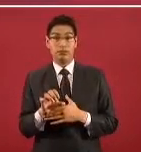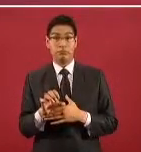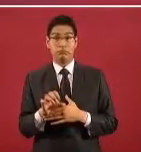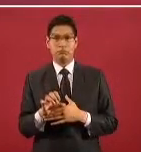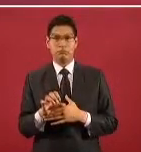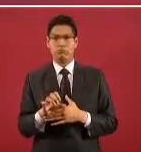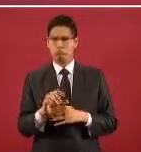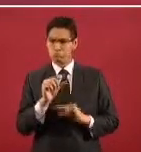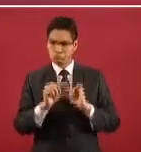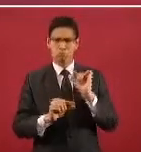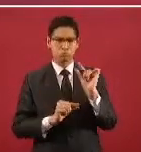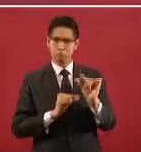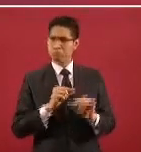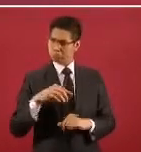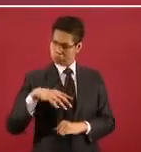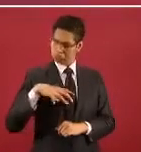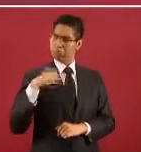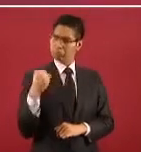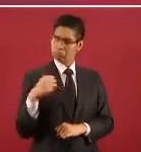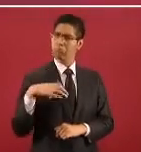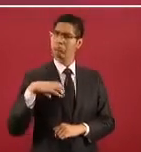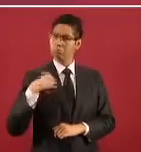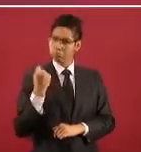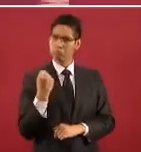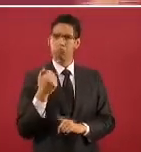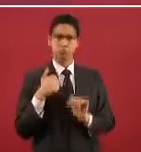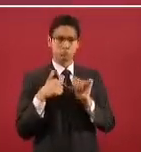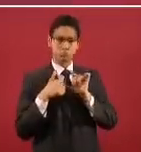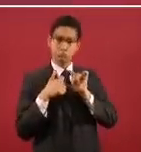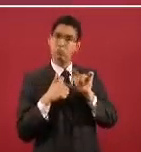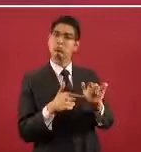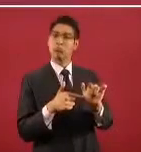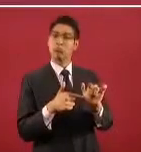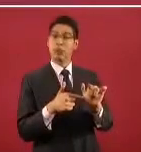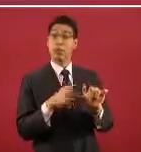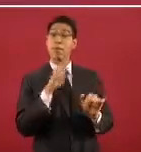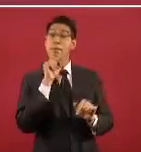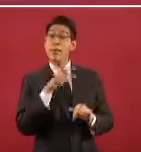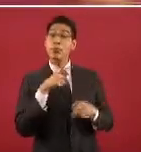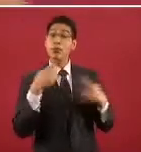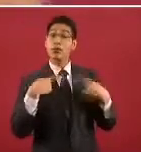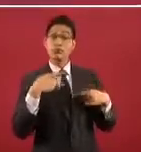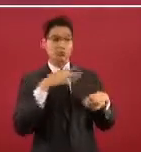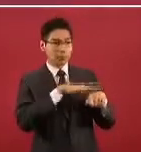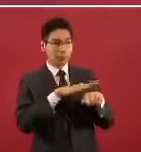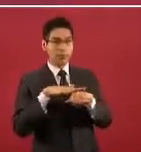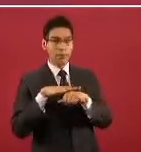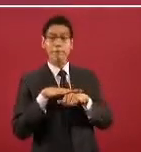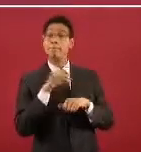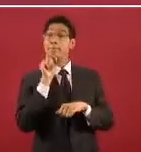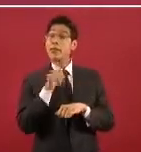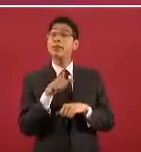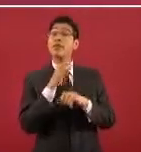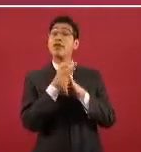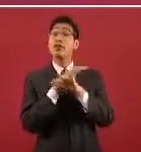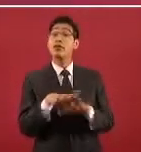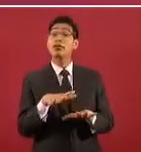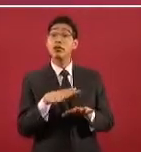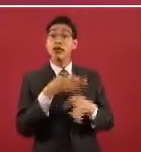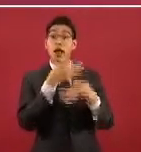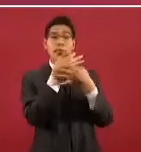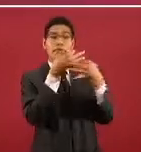seguir adelante convocando, nada más dejando en claro, informándole al pueblo. Por